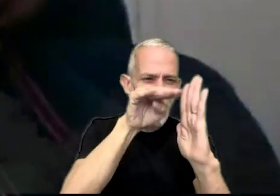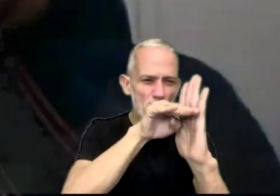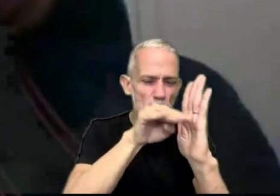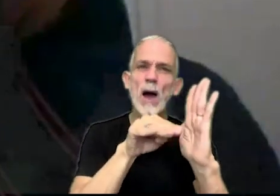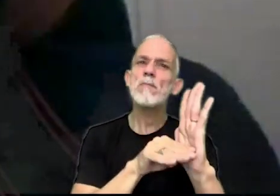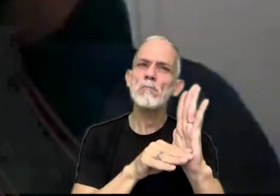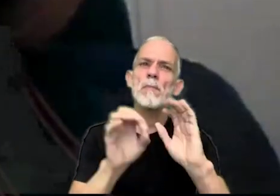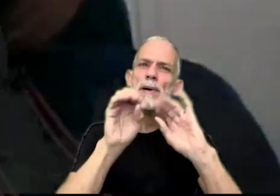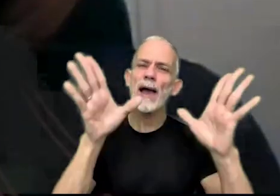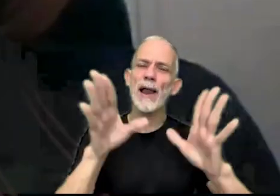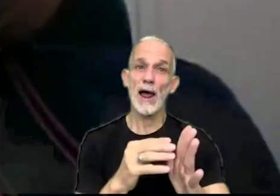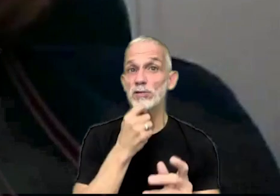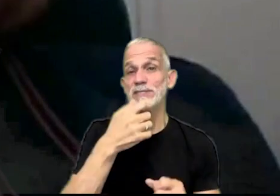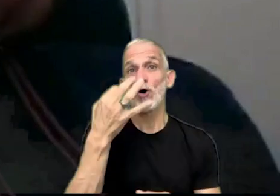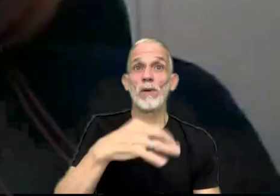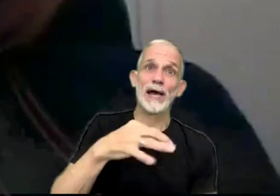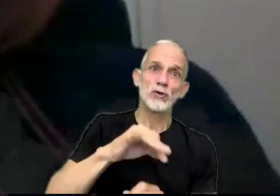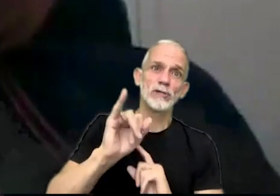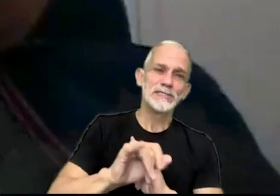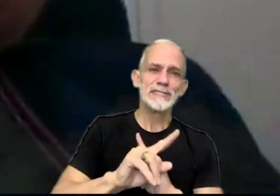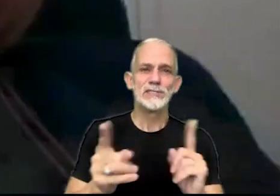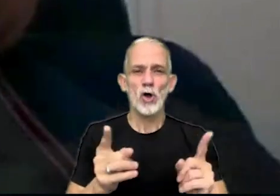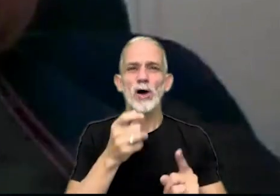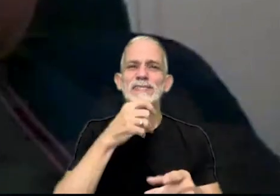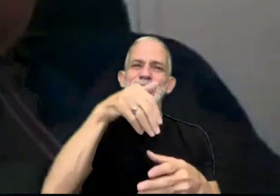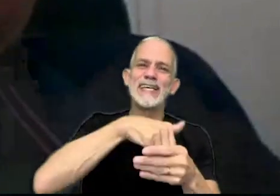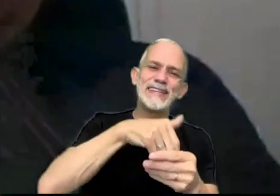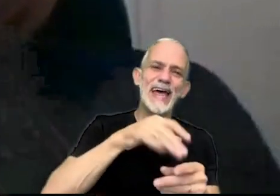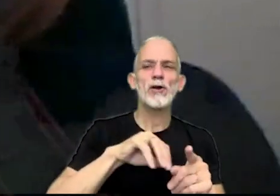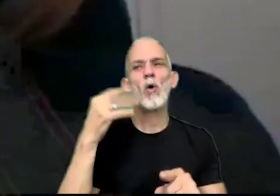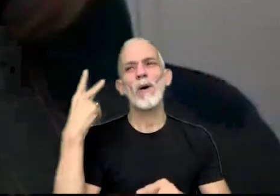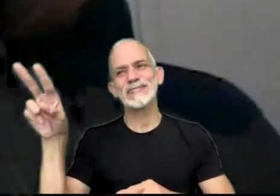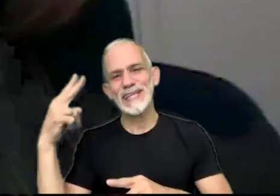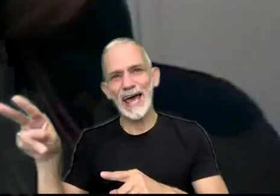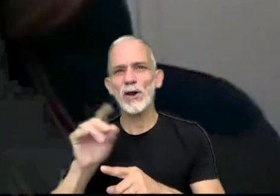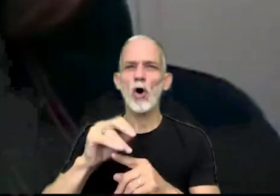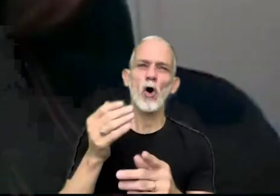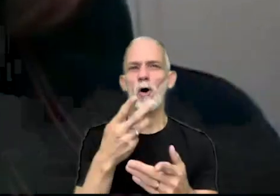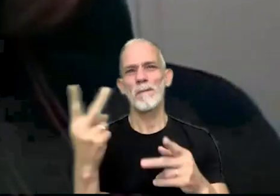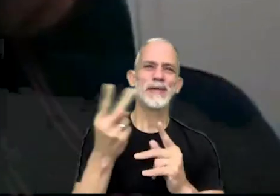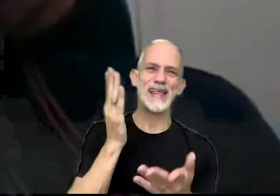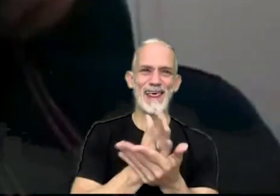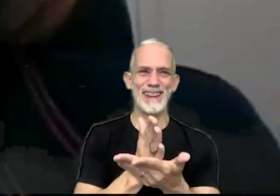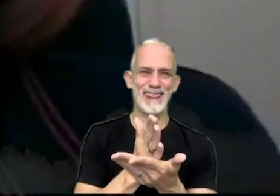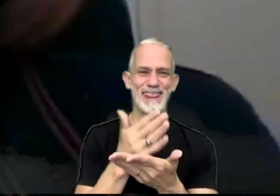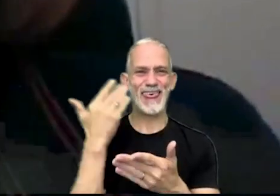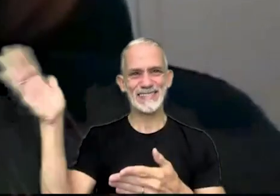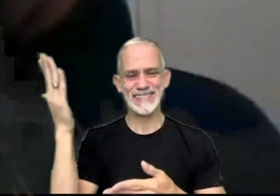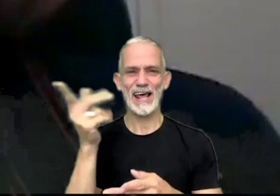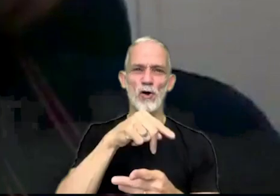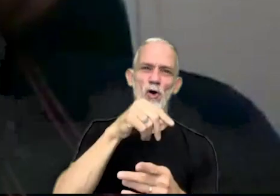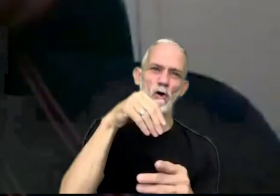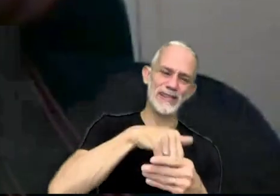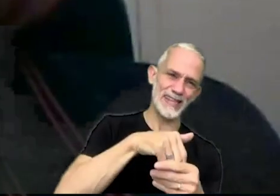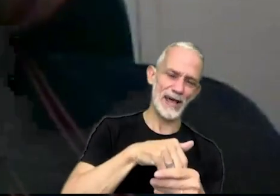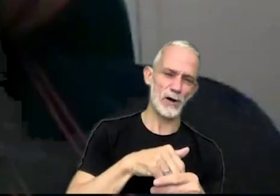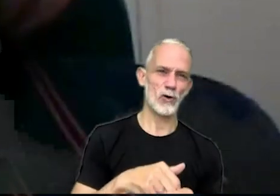por uno cuándo es obligatorio, cuándo es interno, cuándo es externo y cuándo es mixto. Ahí te define.